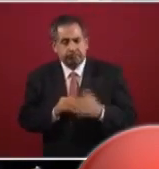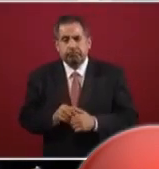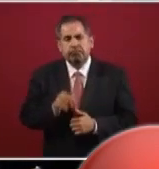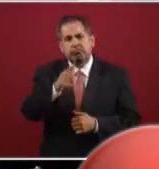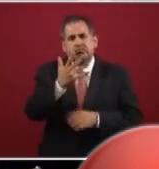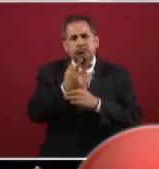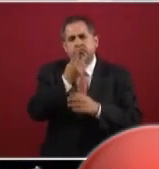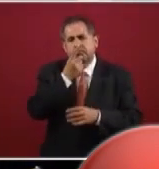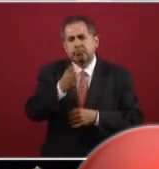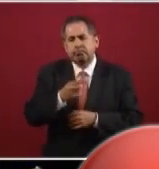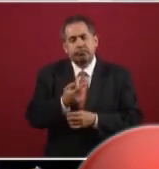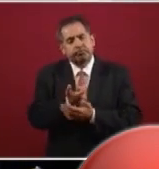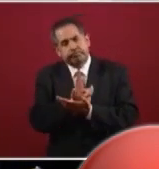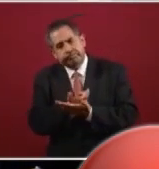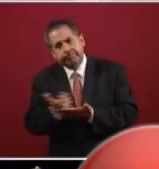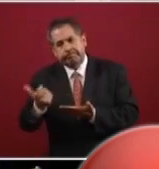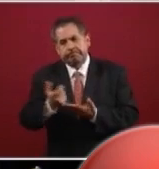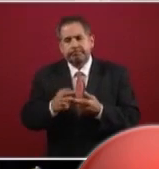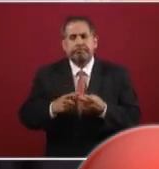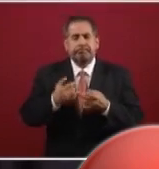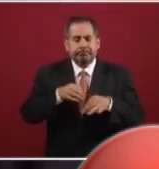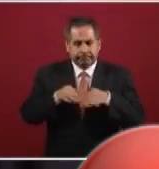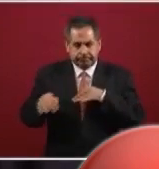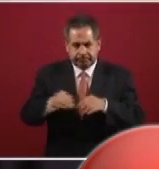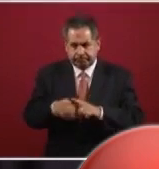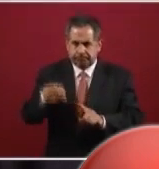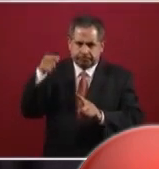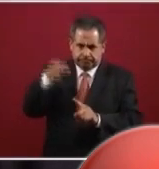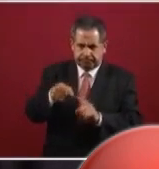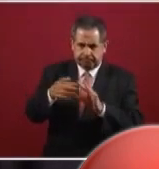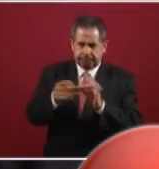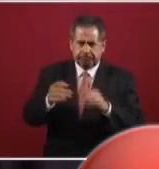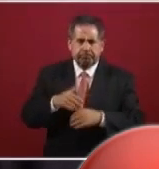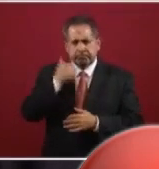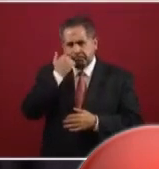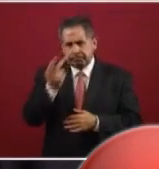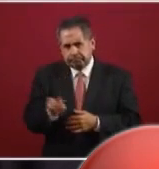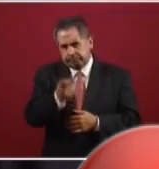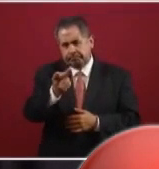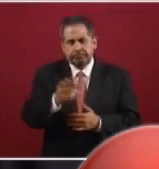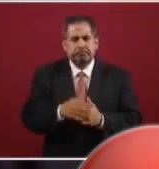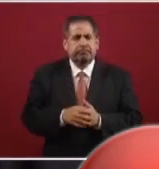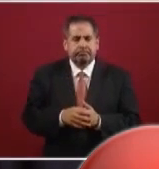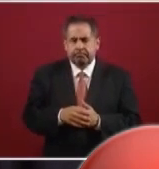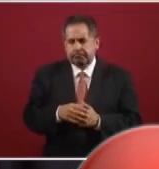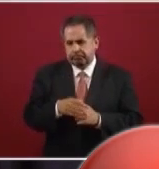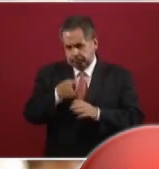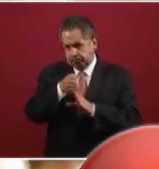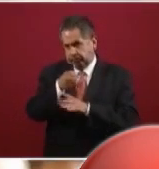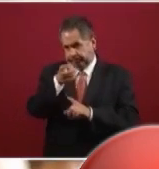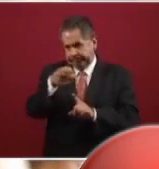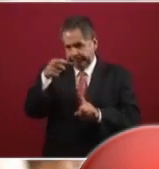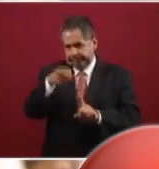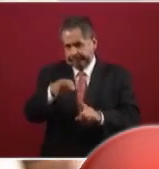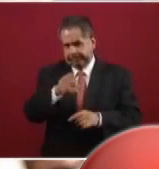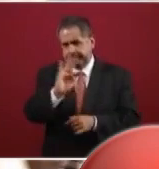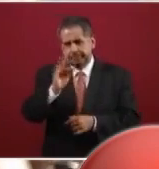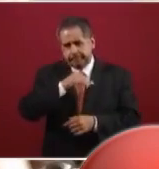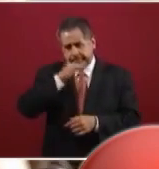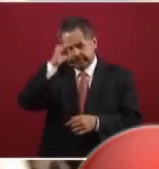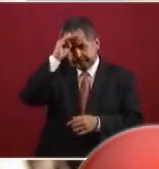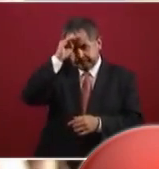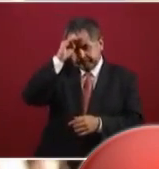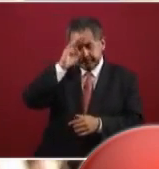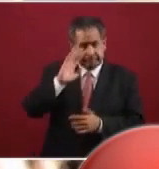Mencionaba usted el salario y el trabajo de manera enfática. Yo quisiera preguntarle en este sentido si